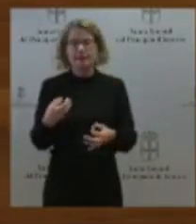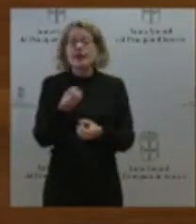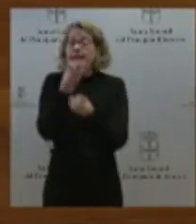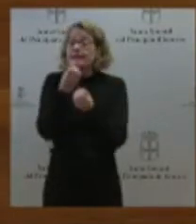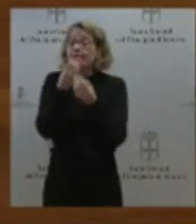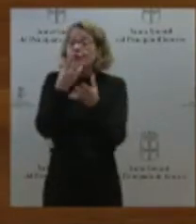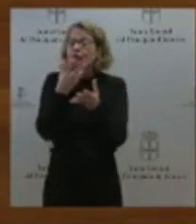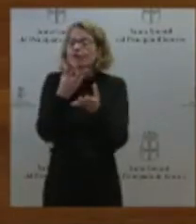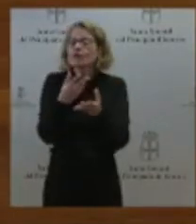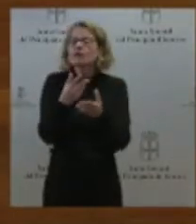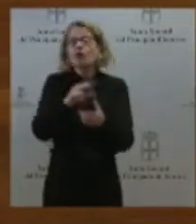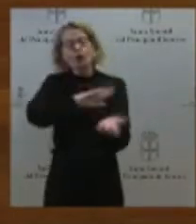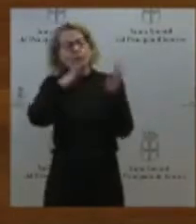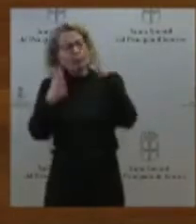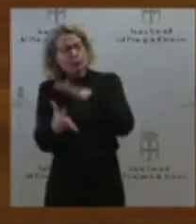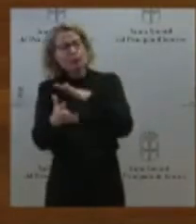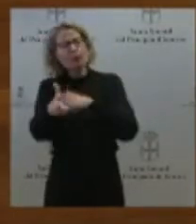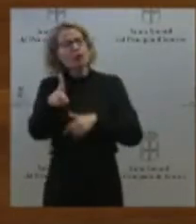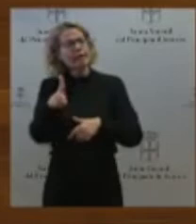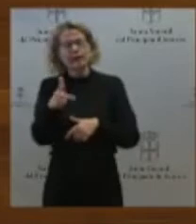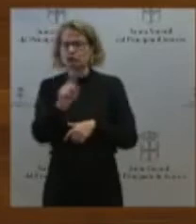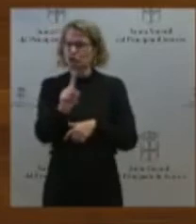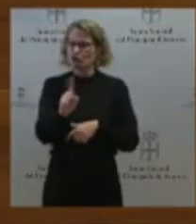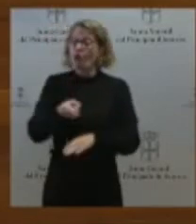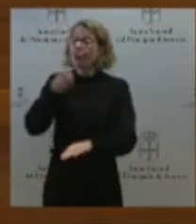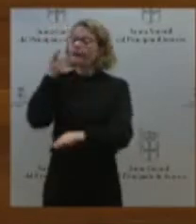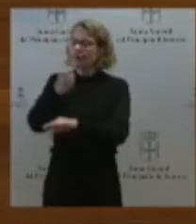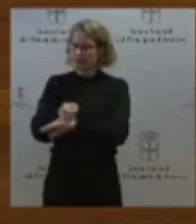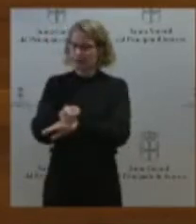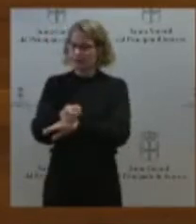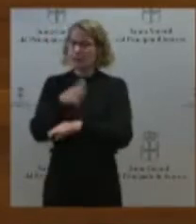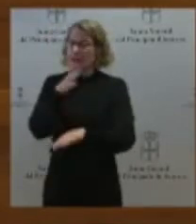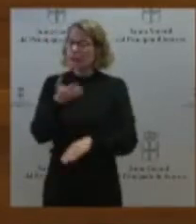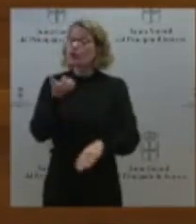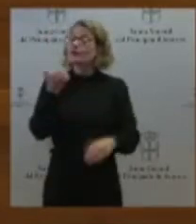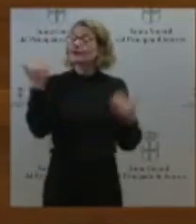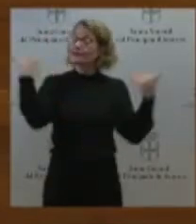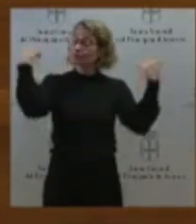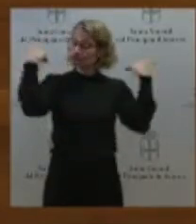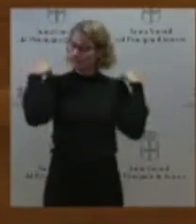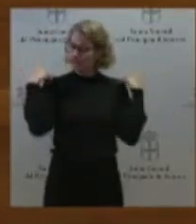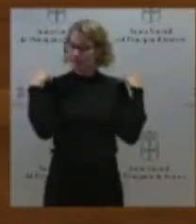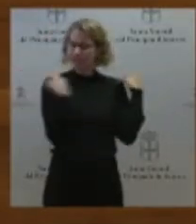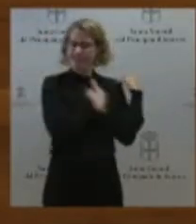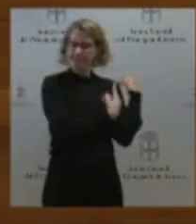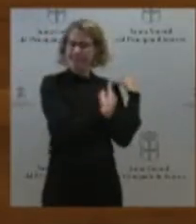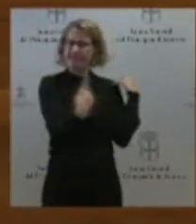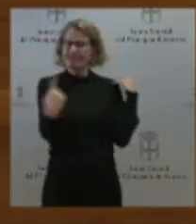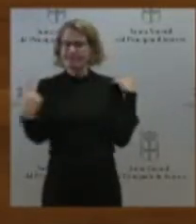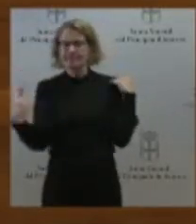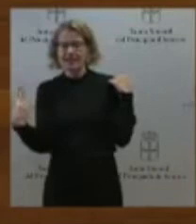Pues lo que nos compromete con la emancipación son las responsabilidades que asumimos de forma colectiva. En esa